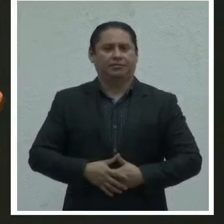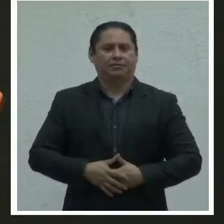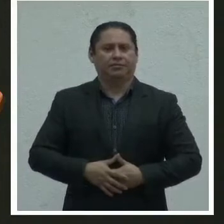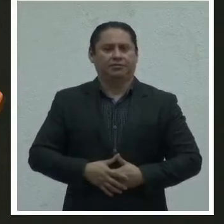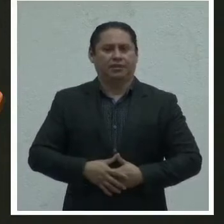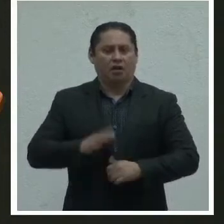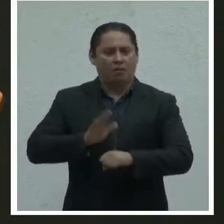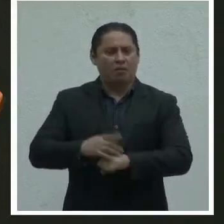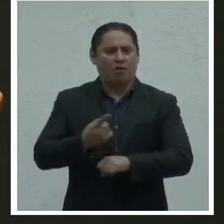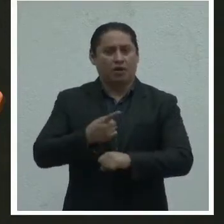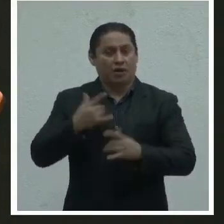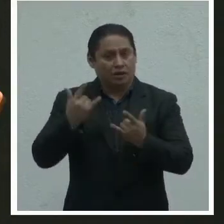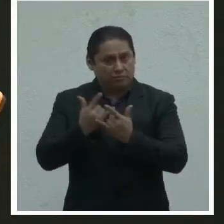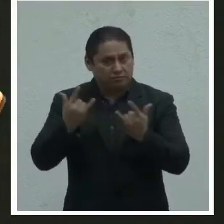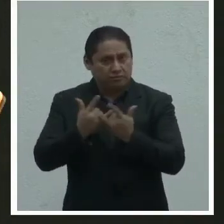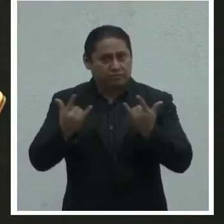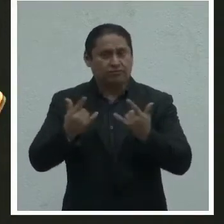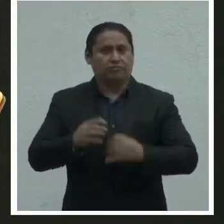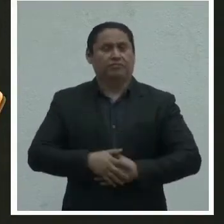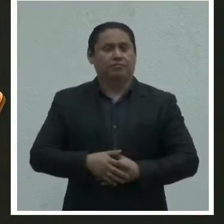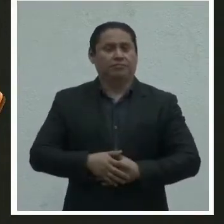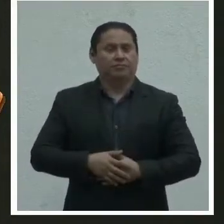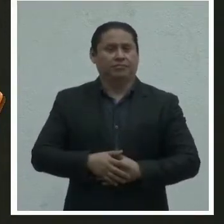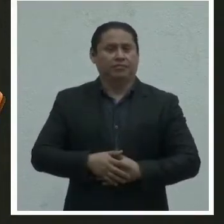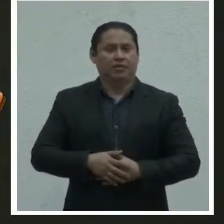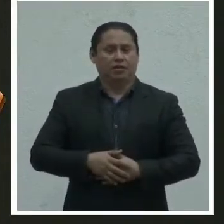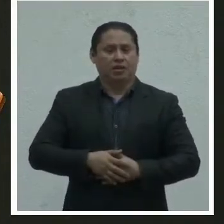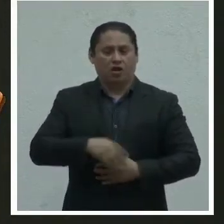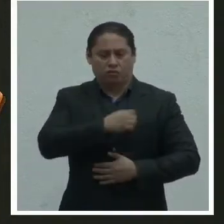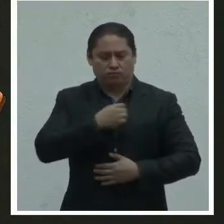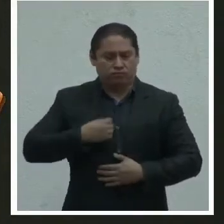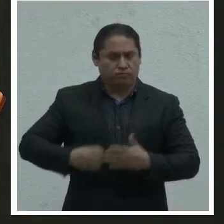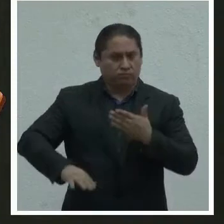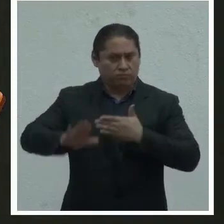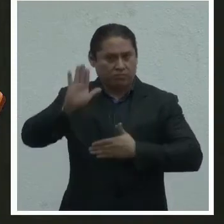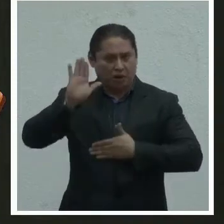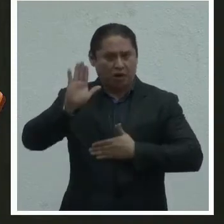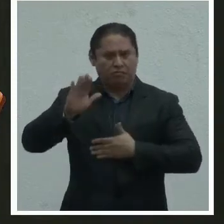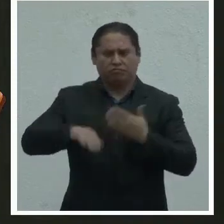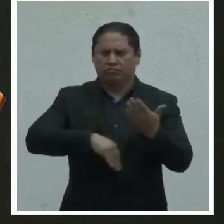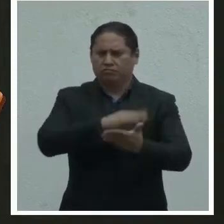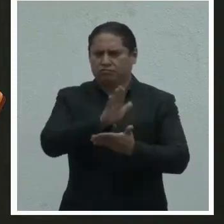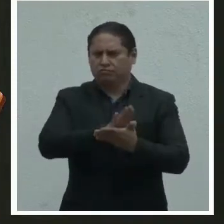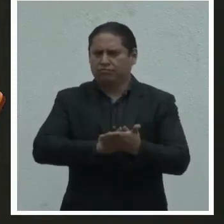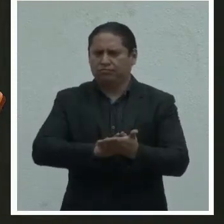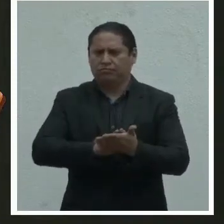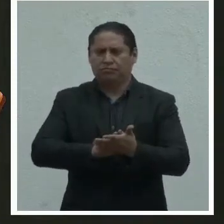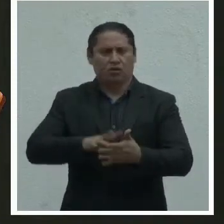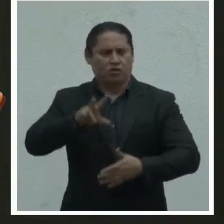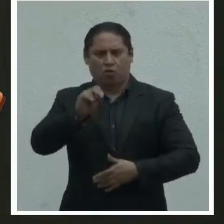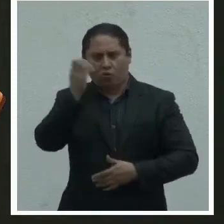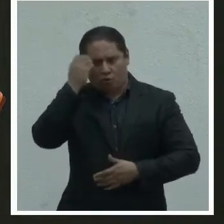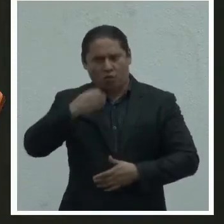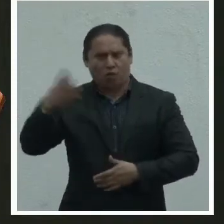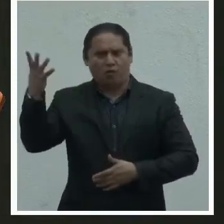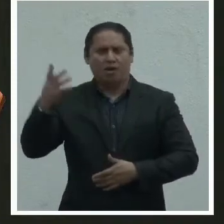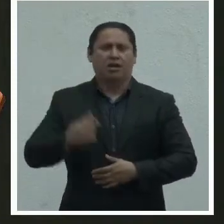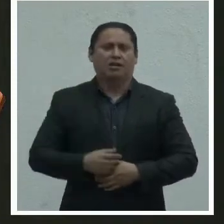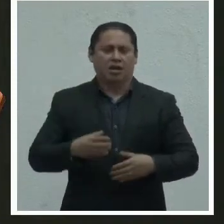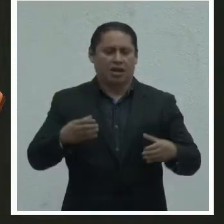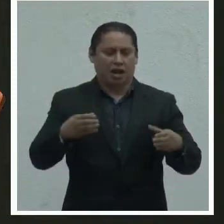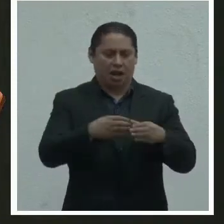historias y describirlas es un compromiso único y noble que, de no olvidar los hechos de nuestro